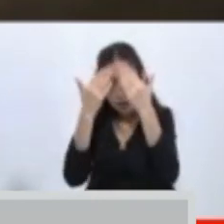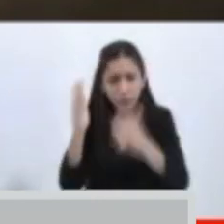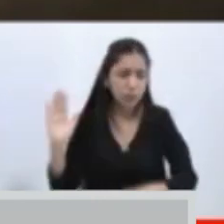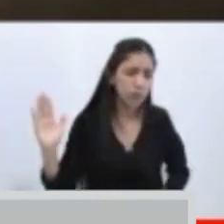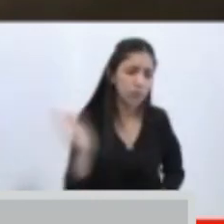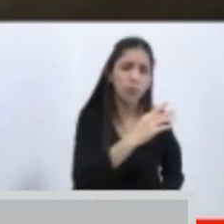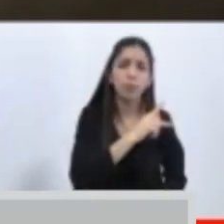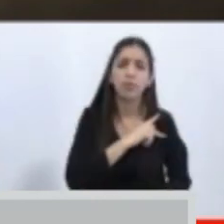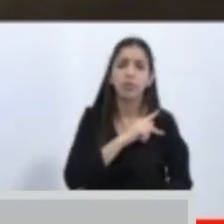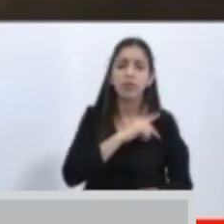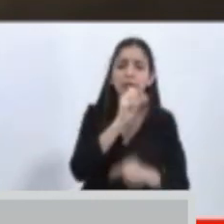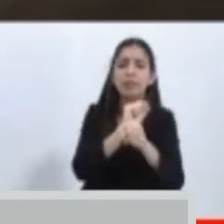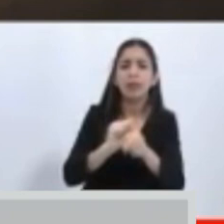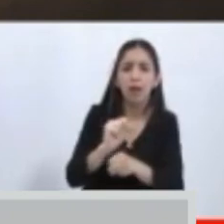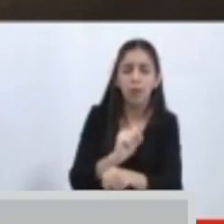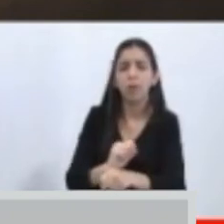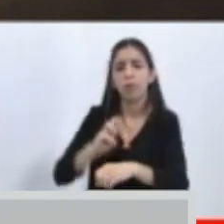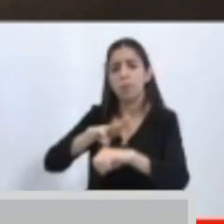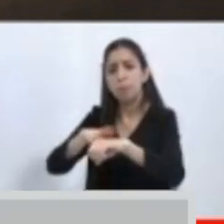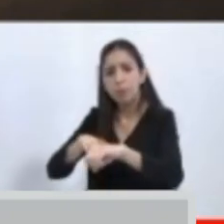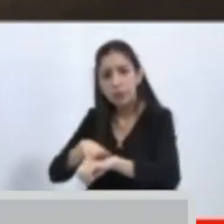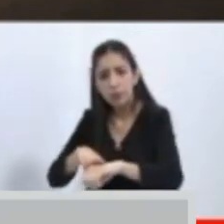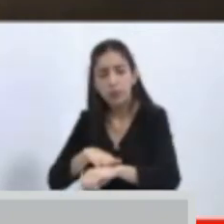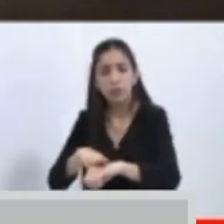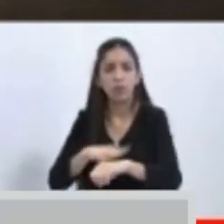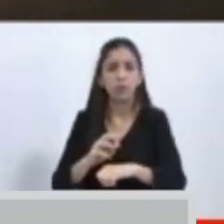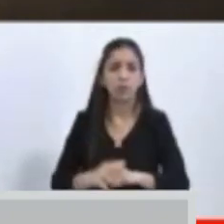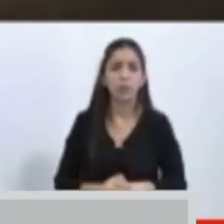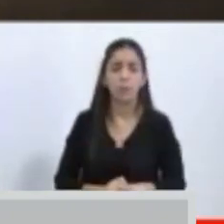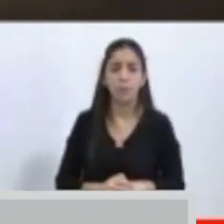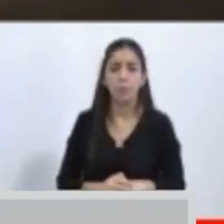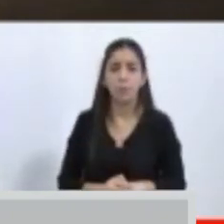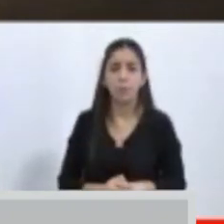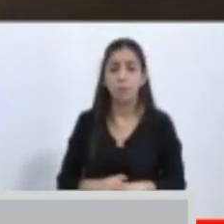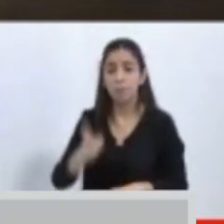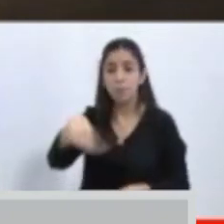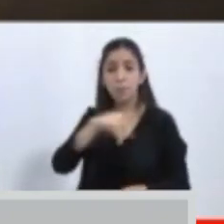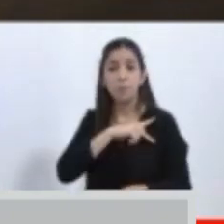Quiero agradecerle a todos, senadores, ministros,